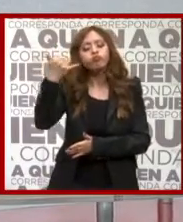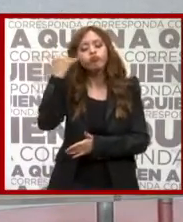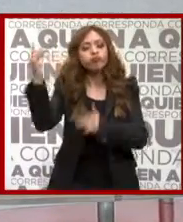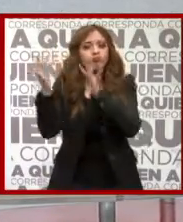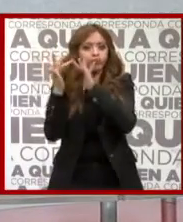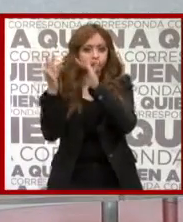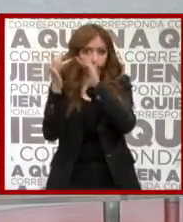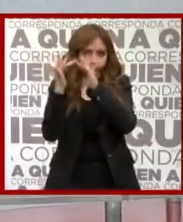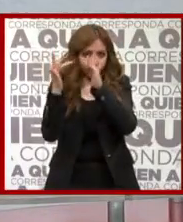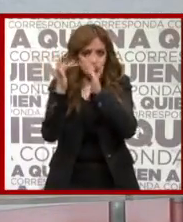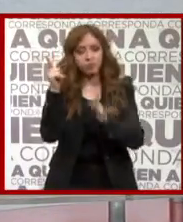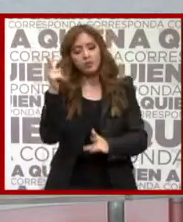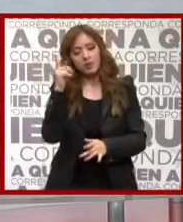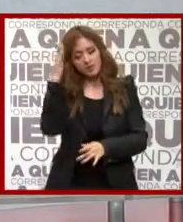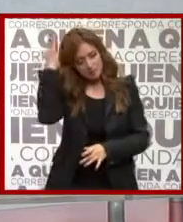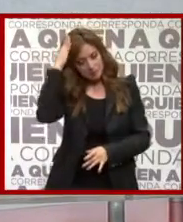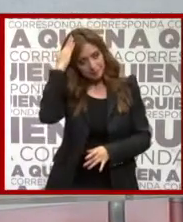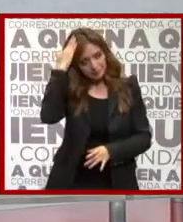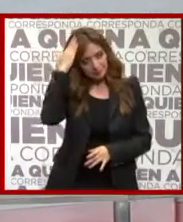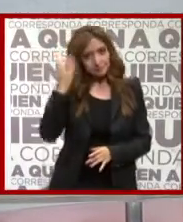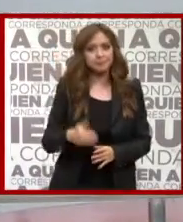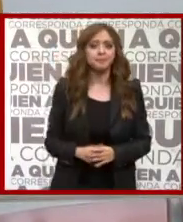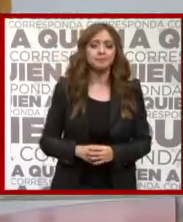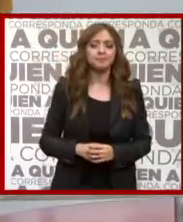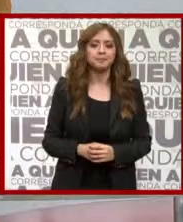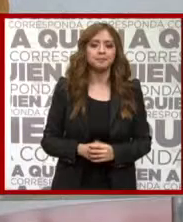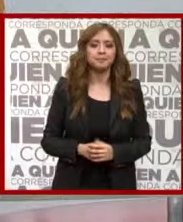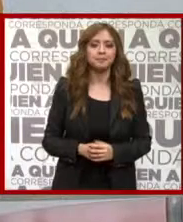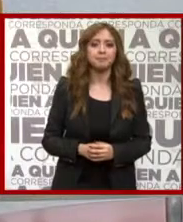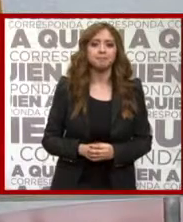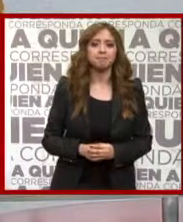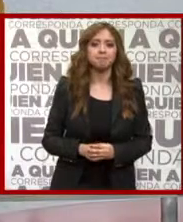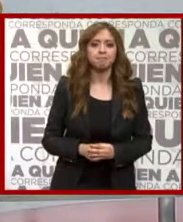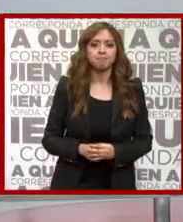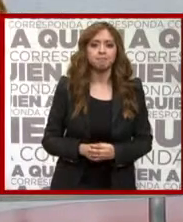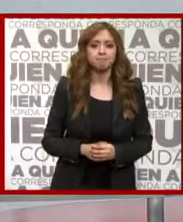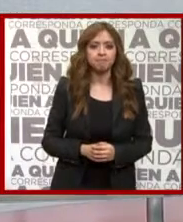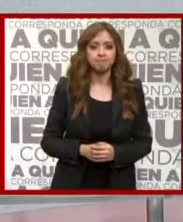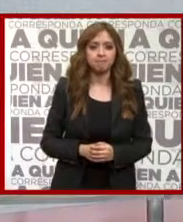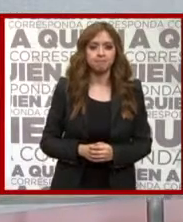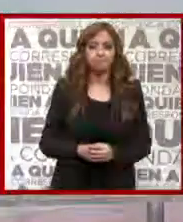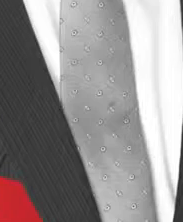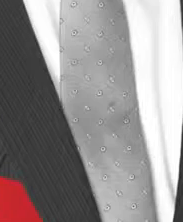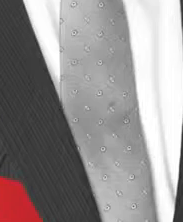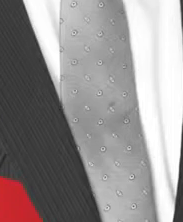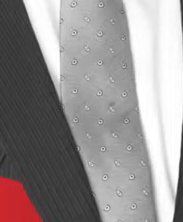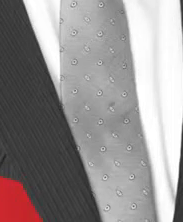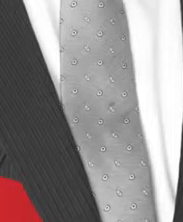ponga en contacto y busquemos a las autoridades, ¿ok? Gracias. Gracias.